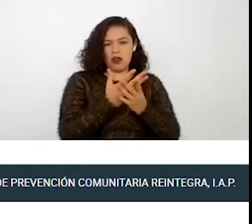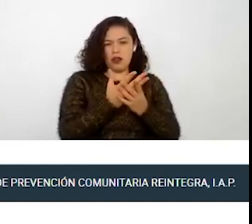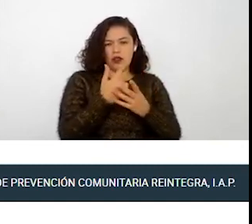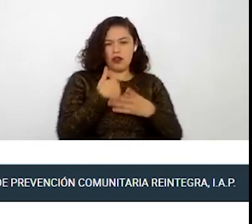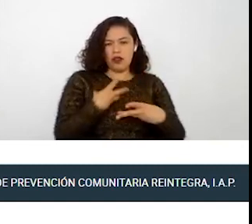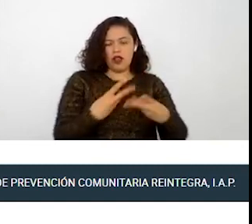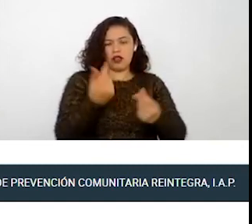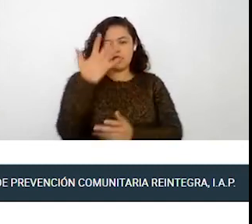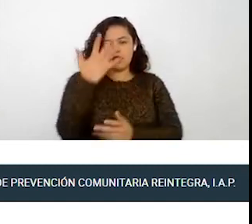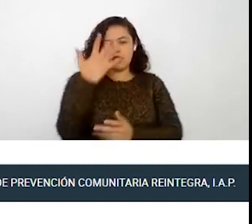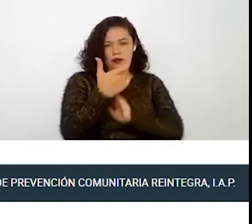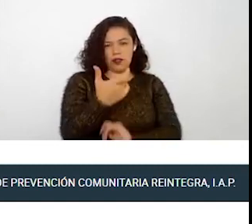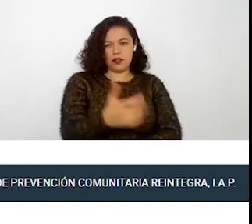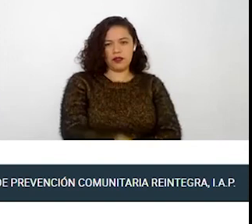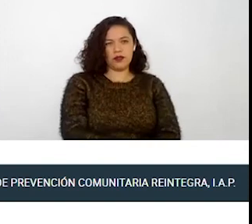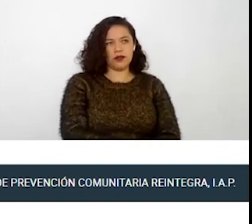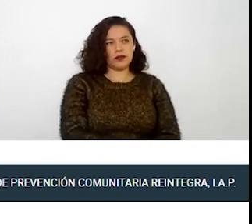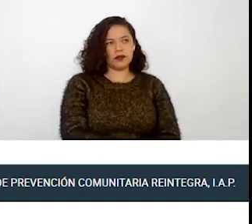5000 pesos